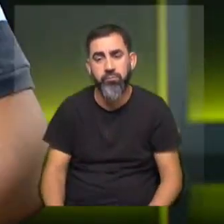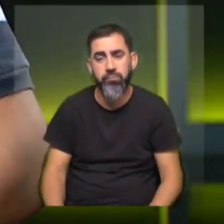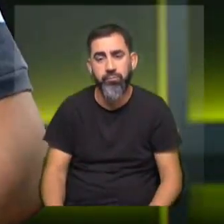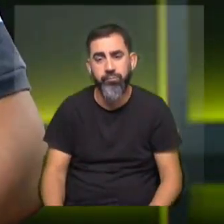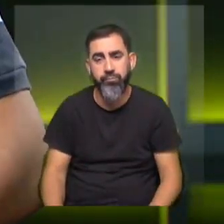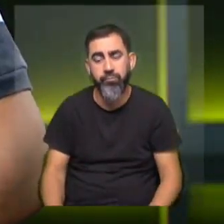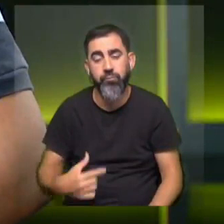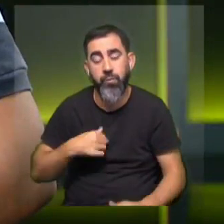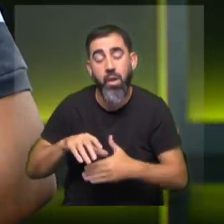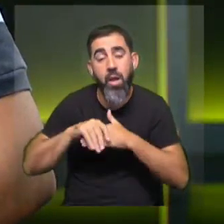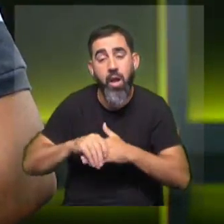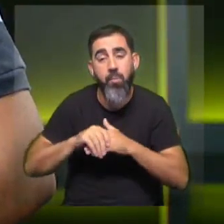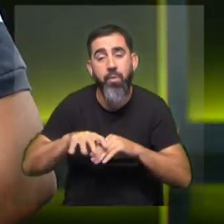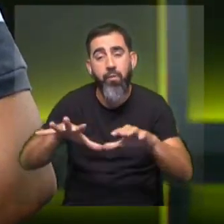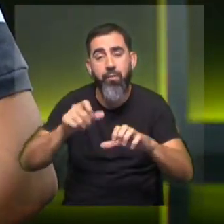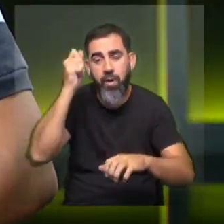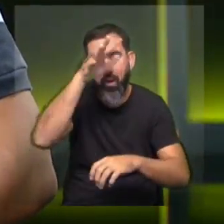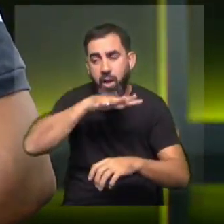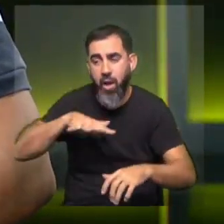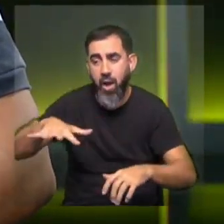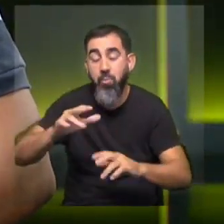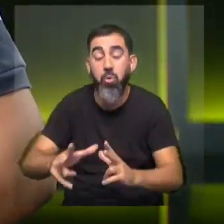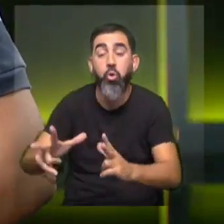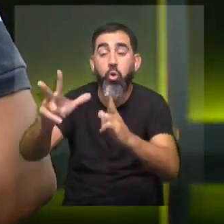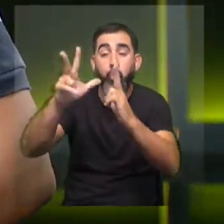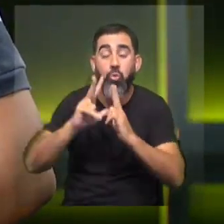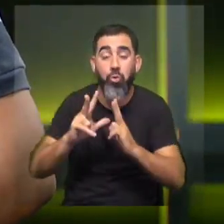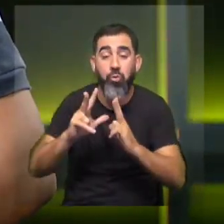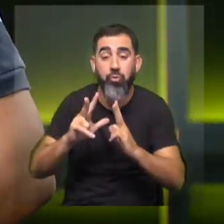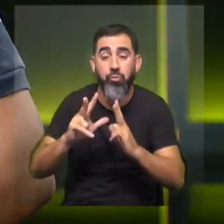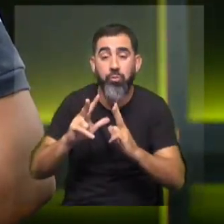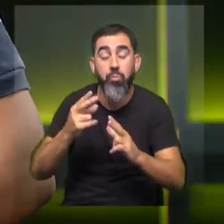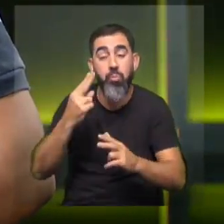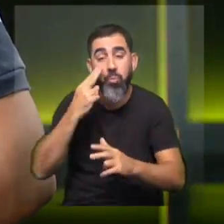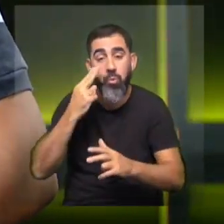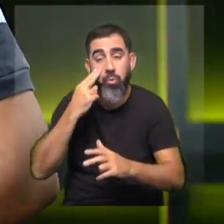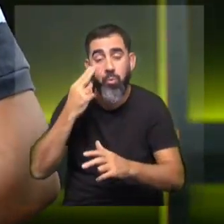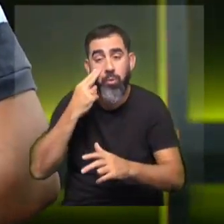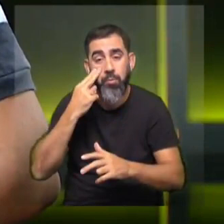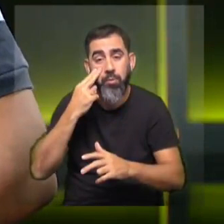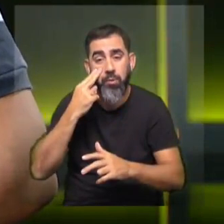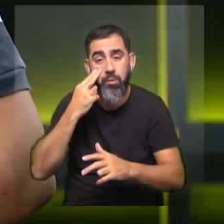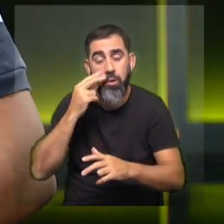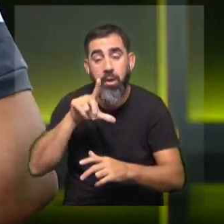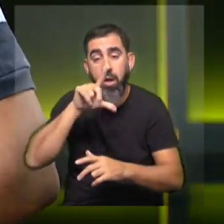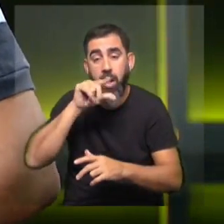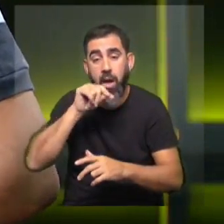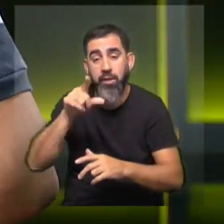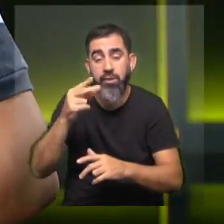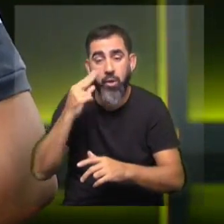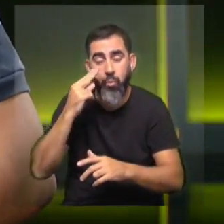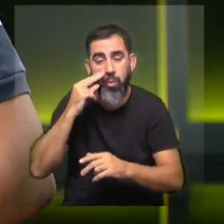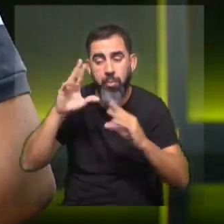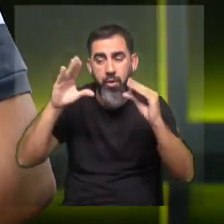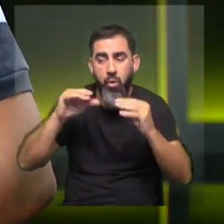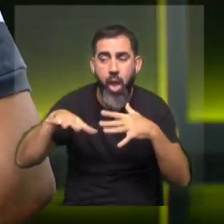Tenemos un amigo que vive en el campo y bueno, nos comentó un día al pasar que estaba teniendo problemas en el gallinero, que estaba viniendo algo de